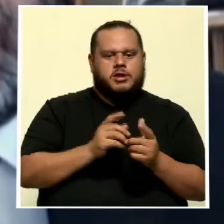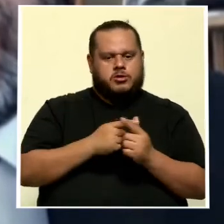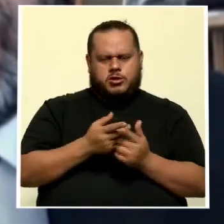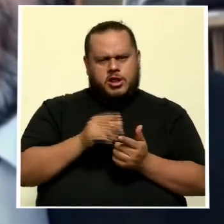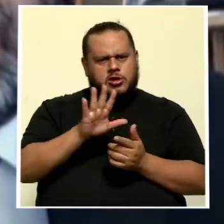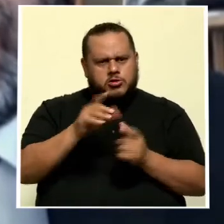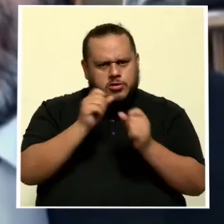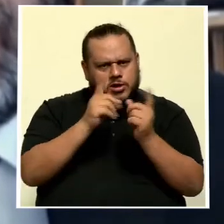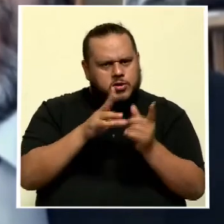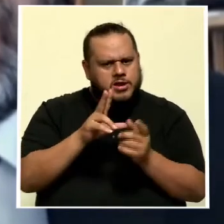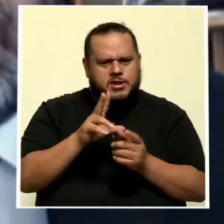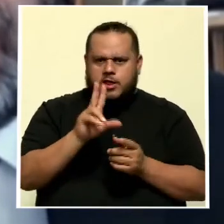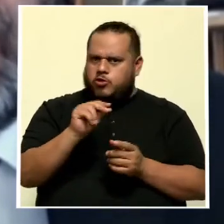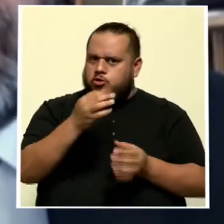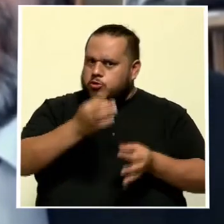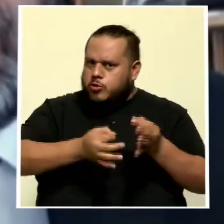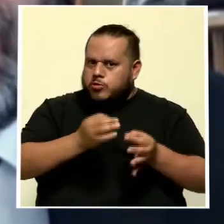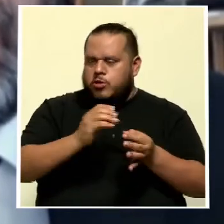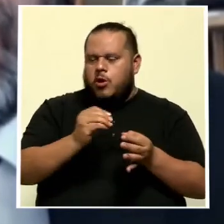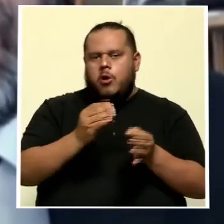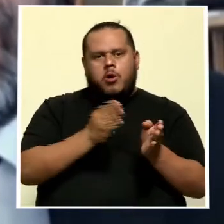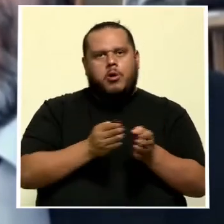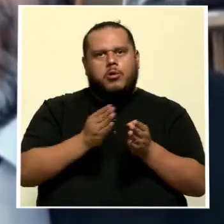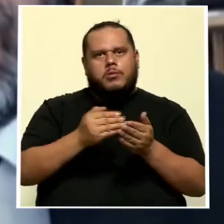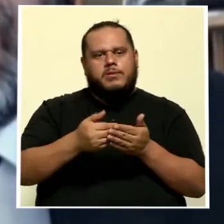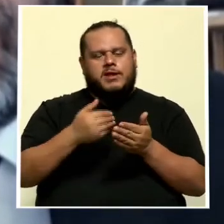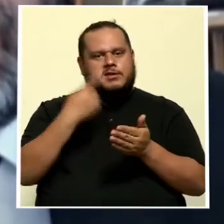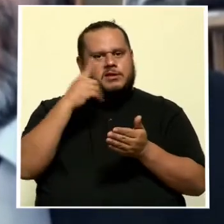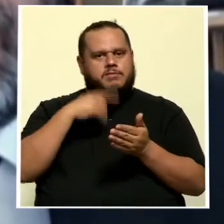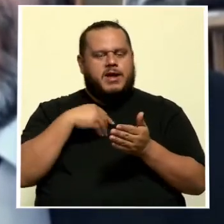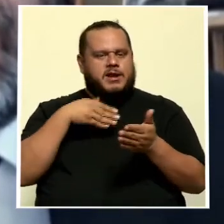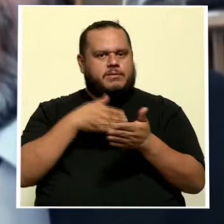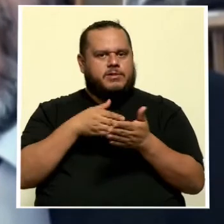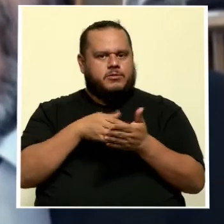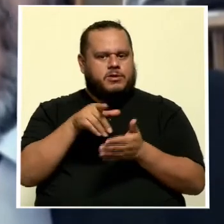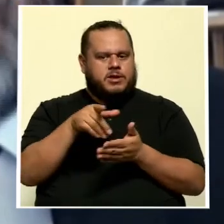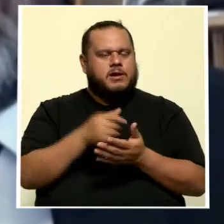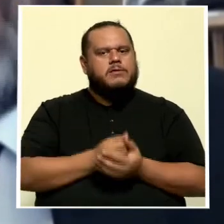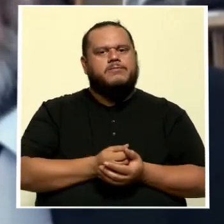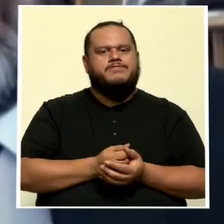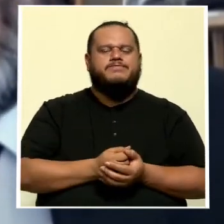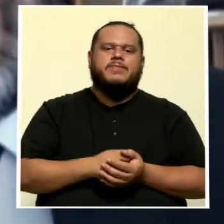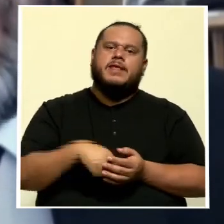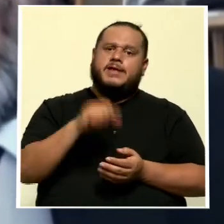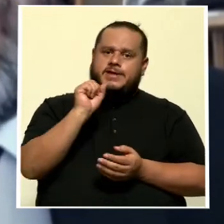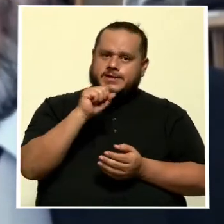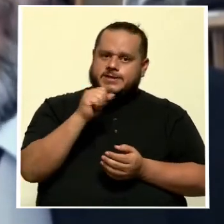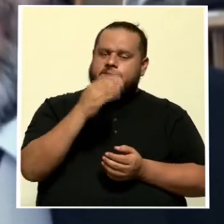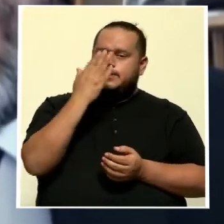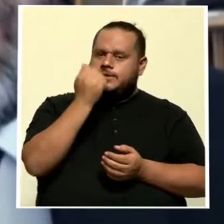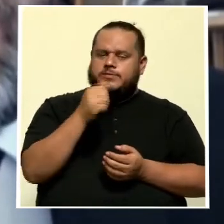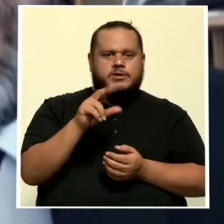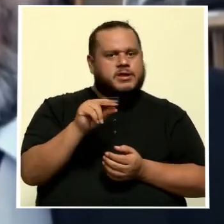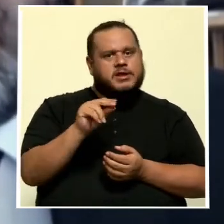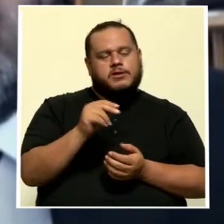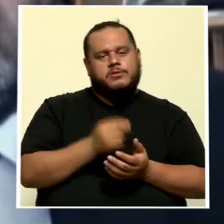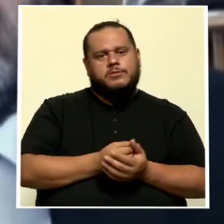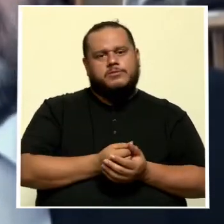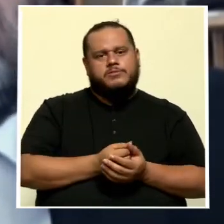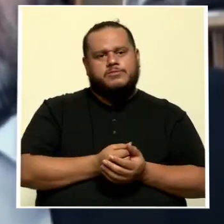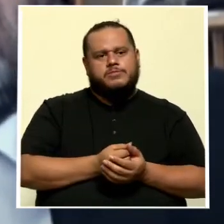injusticia o de un plan premeditado para perjudicarlo. Sí, porque